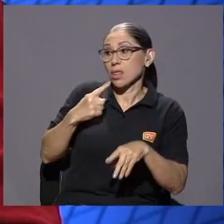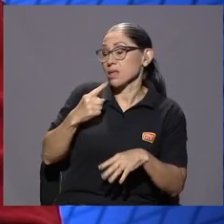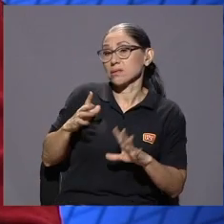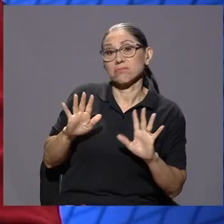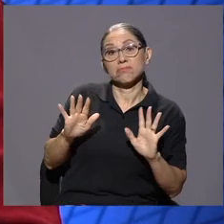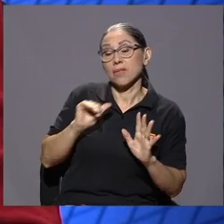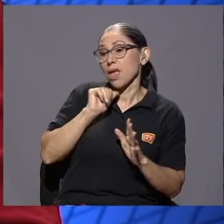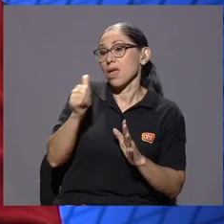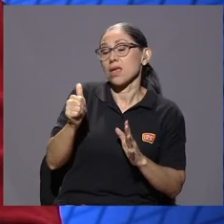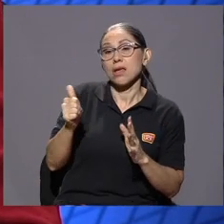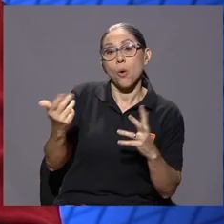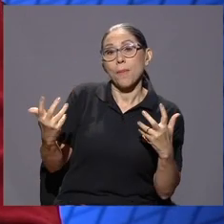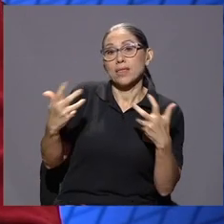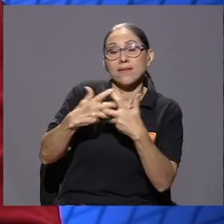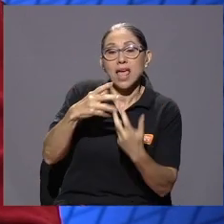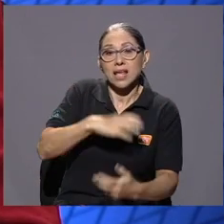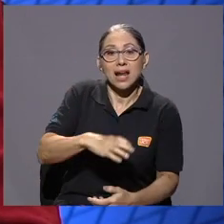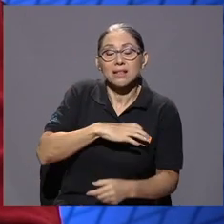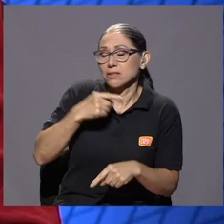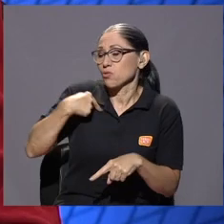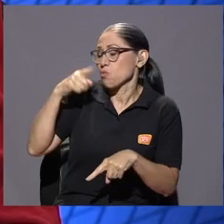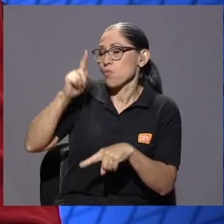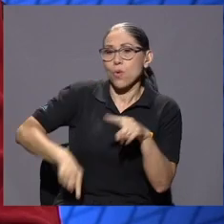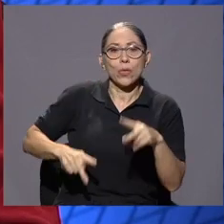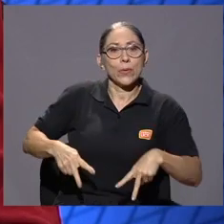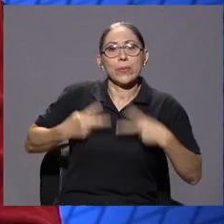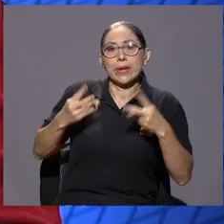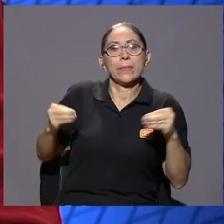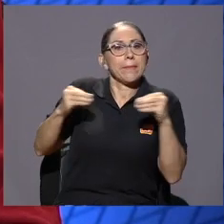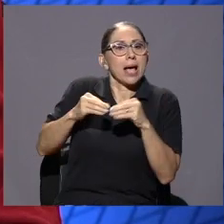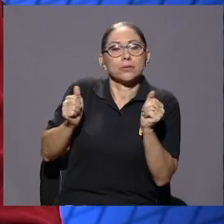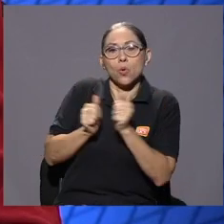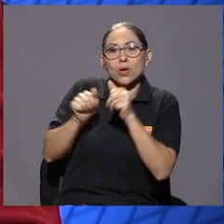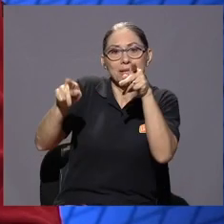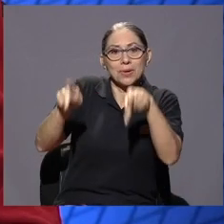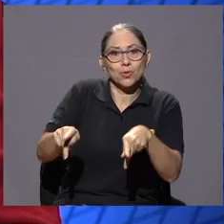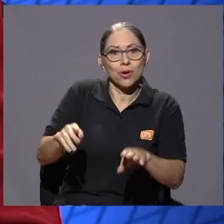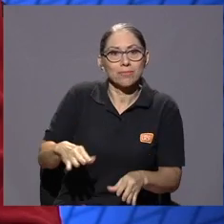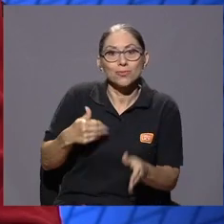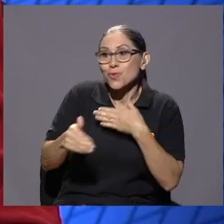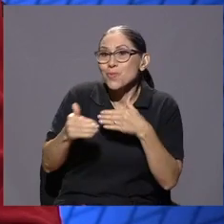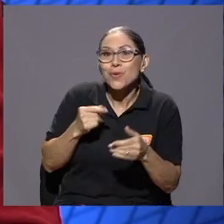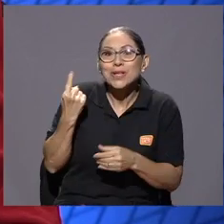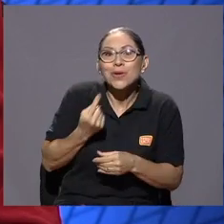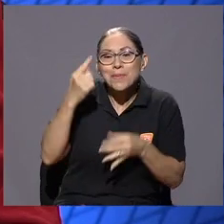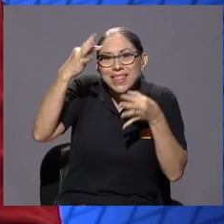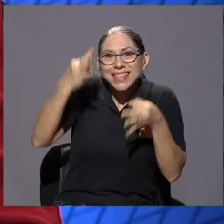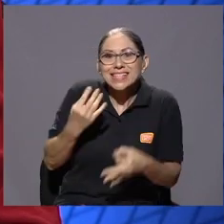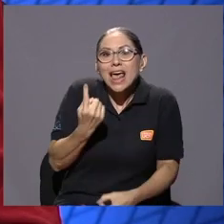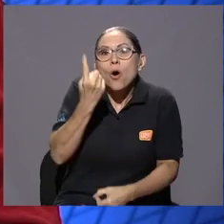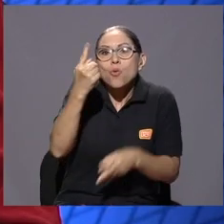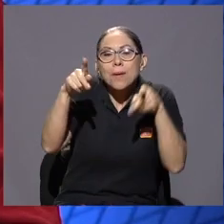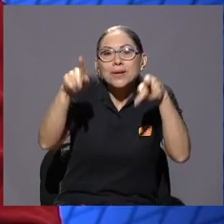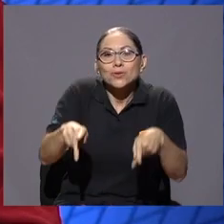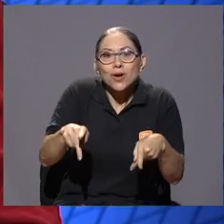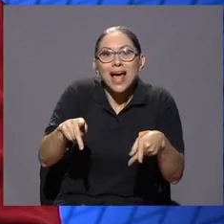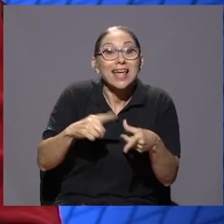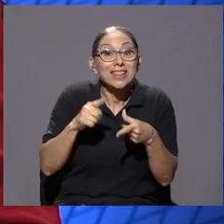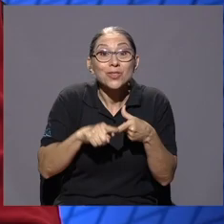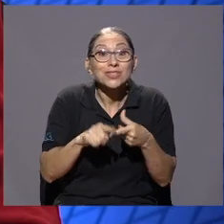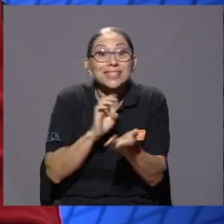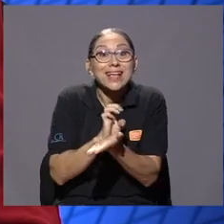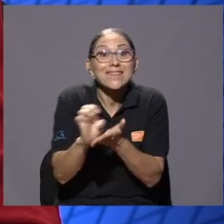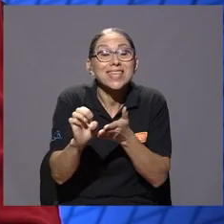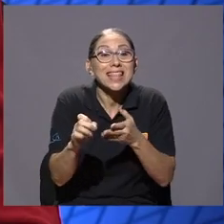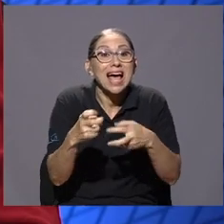por incompatibilidad de caracteres ya no puedo convivir con esa persona. Uh-huh. Entonces, al ser no contenciosa, aliviana mucho